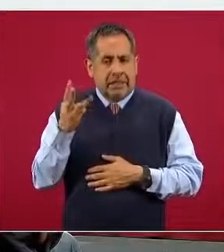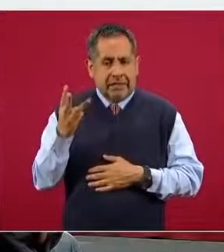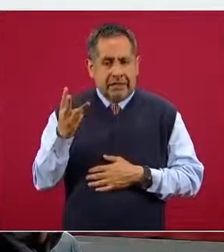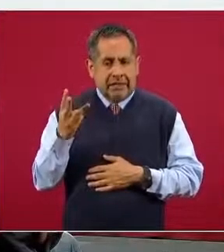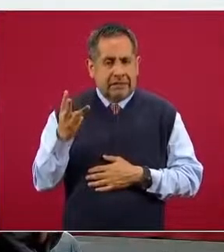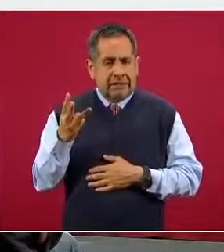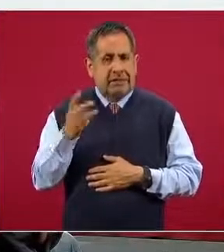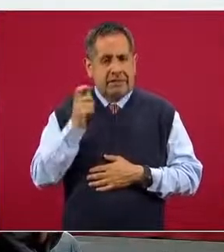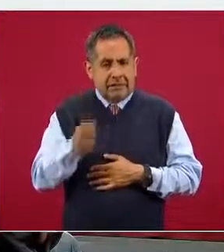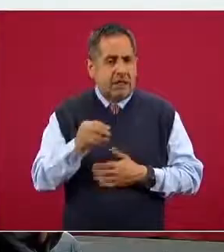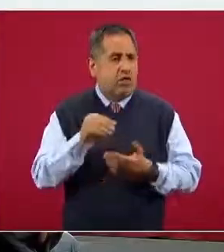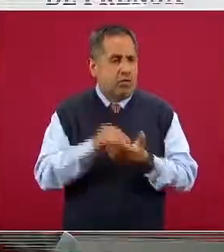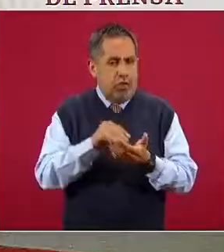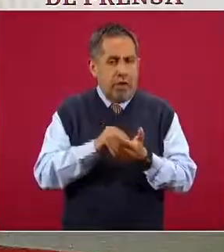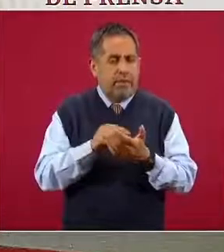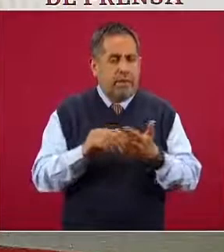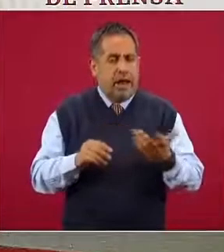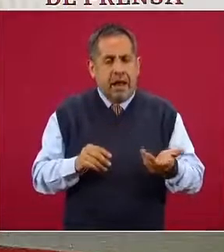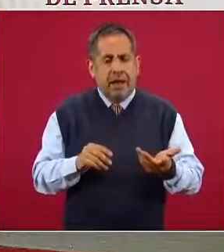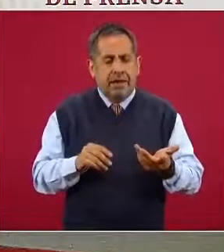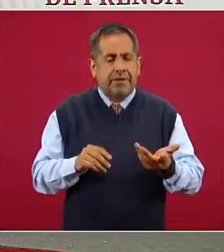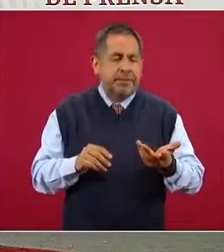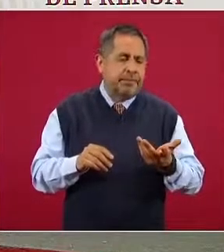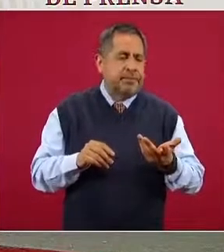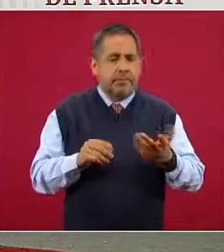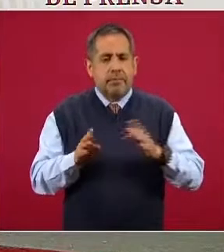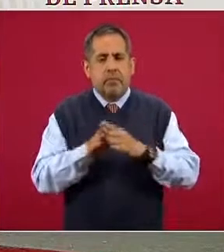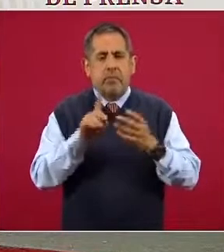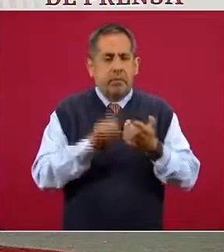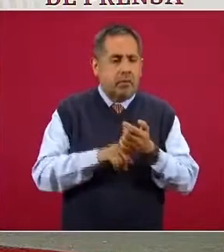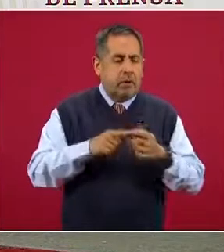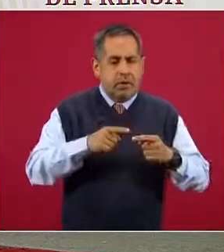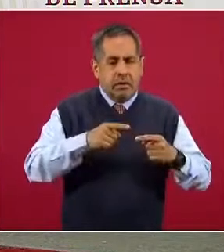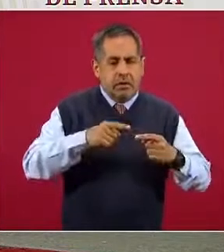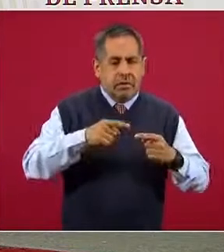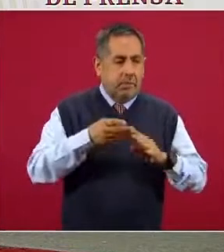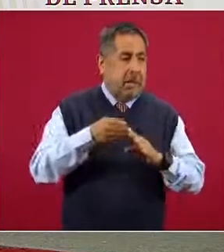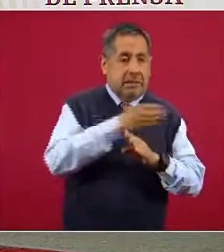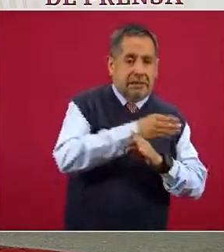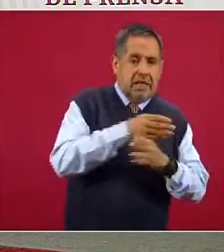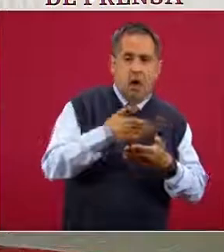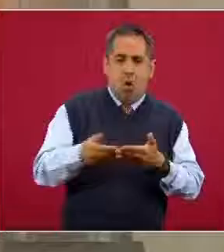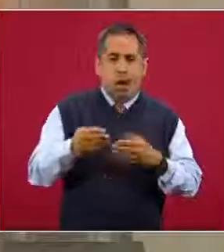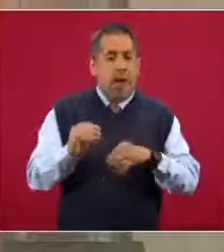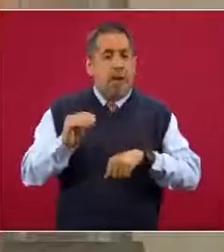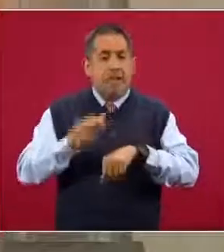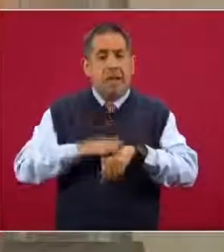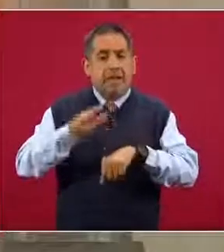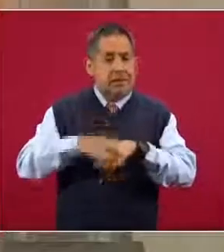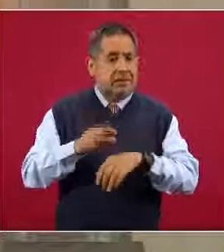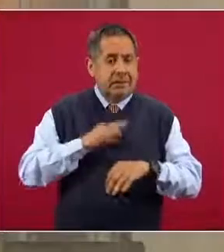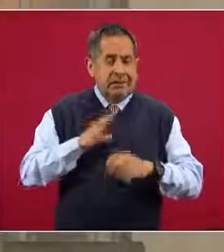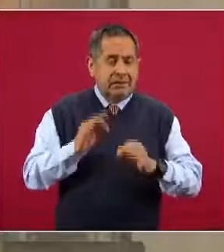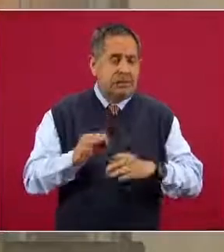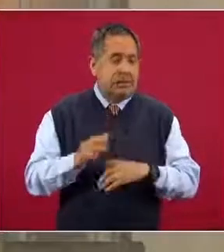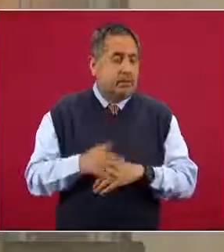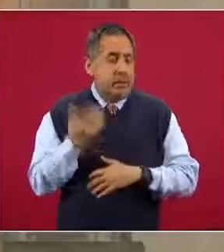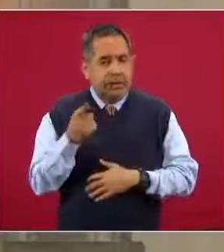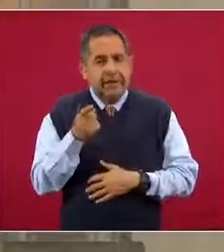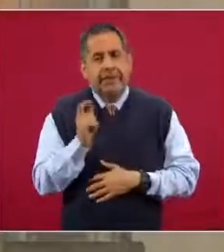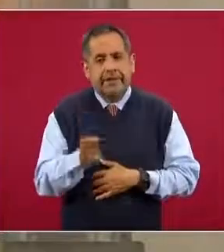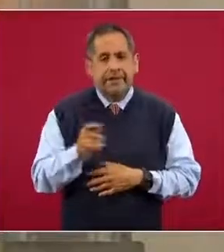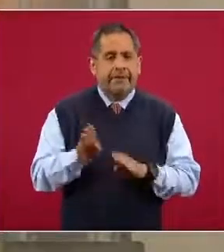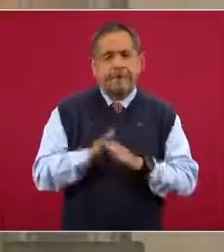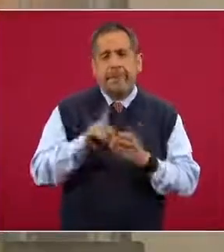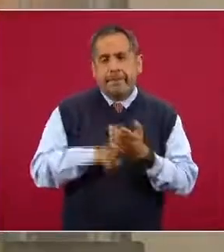921.243, son todavía más que los casos que en la diapositiva anterior mencionábamos como confirmados. Y esto es precisamente